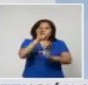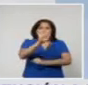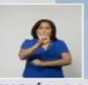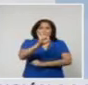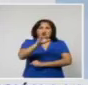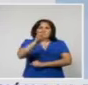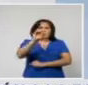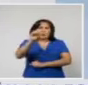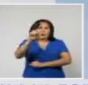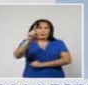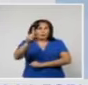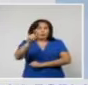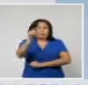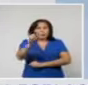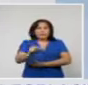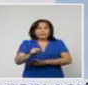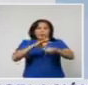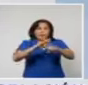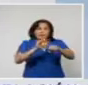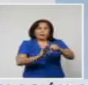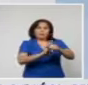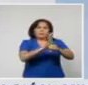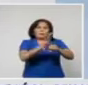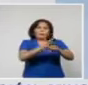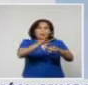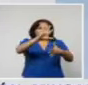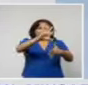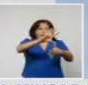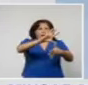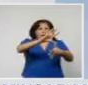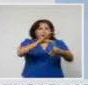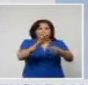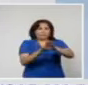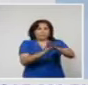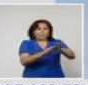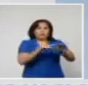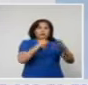9.857.801 casos confirmados. Fallecieron